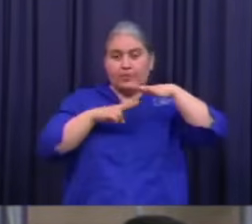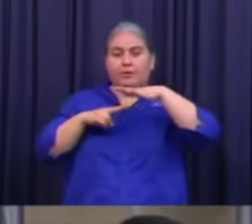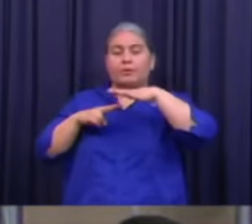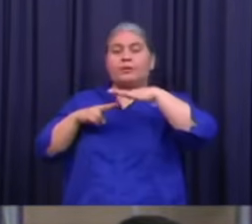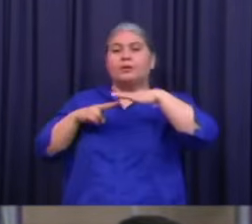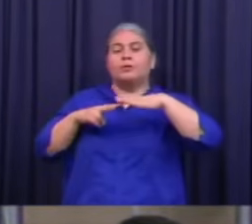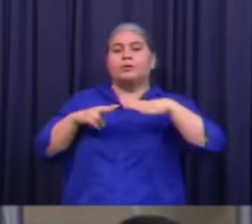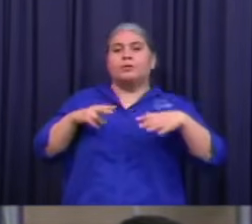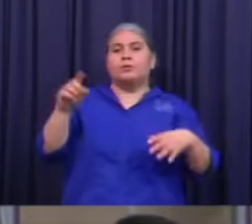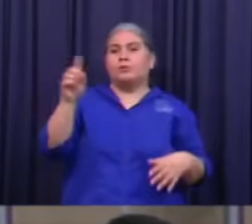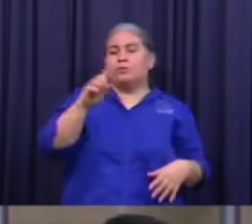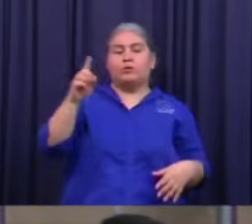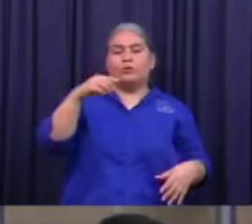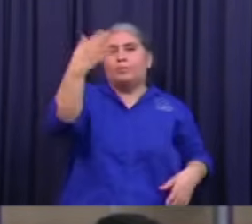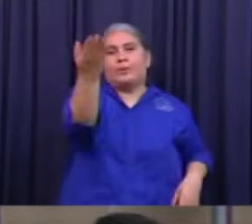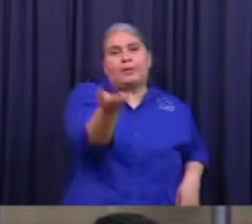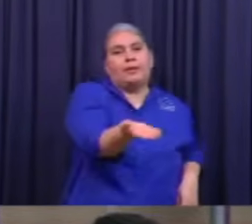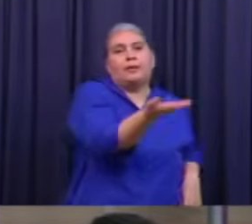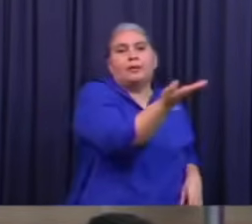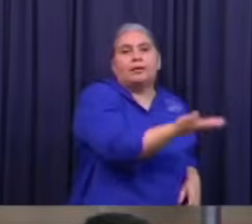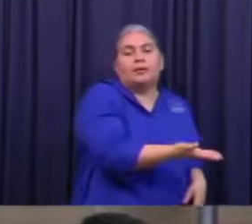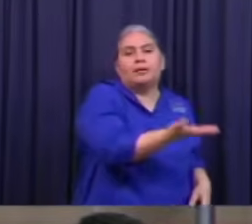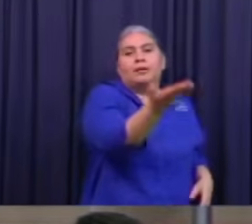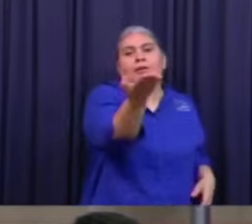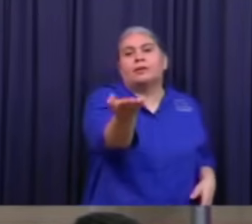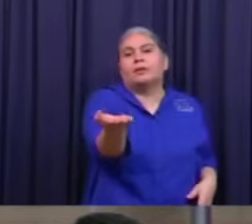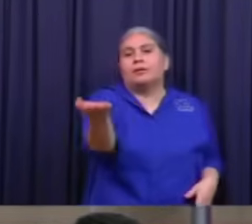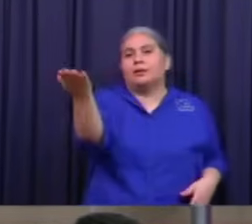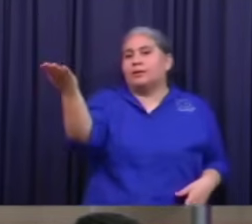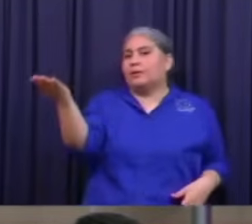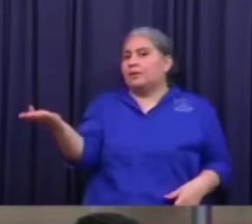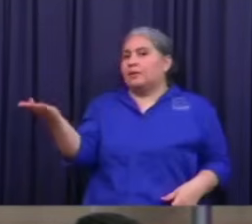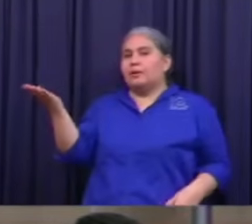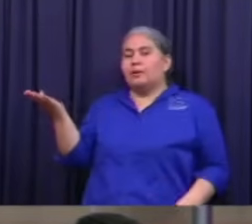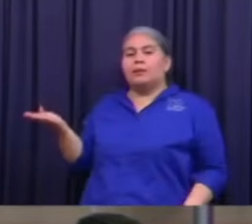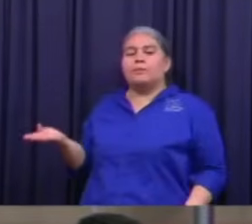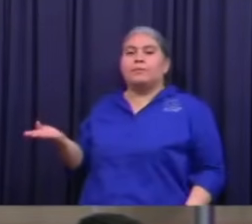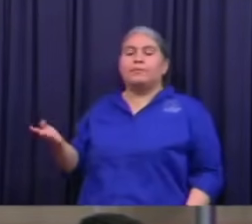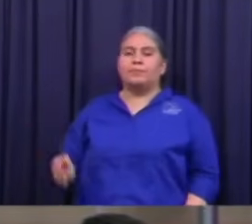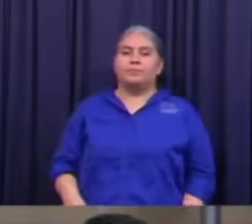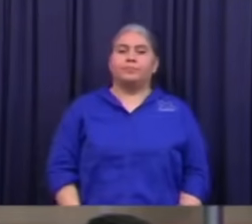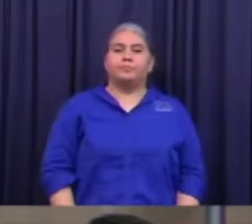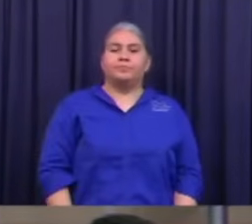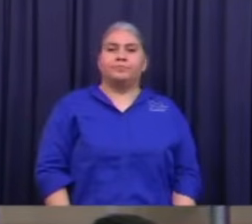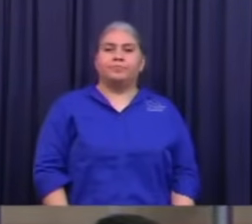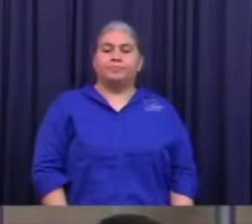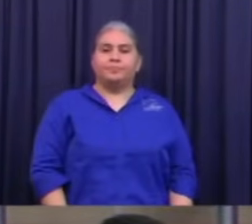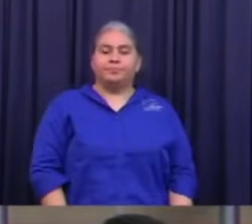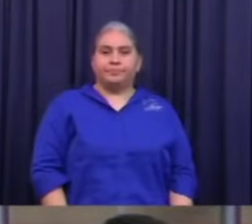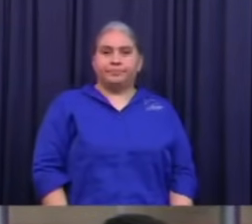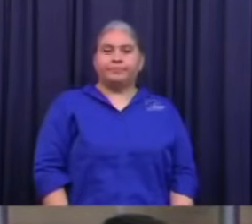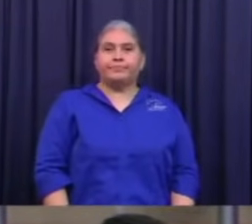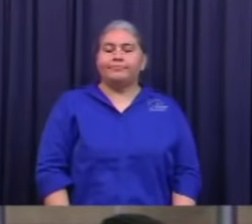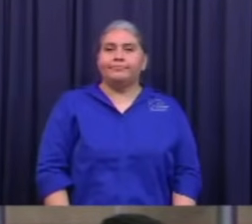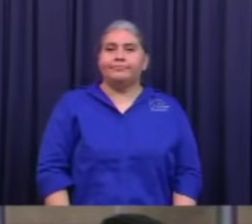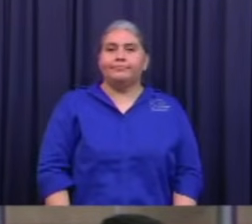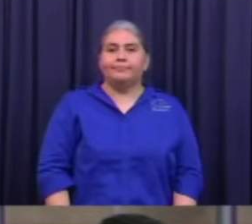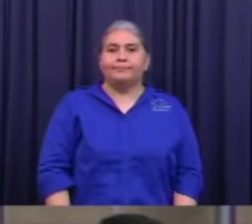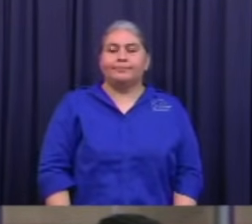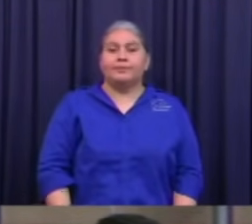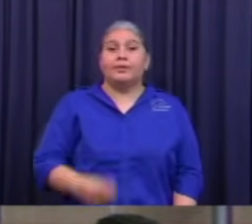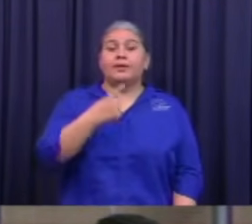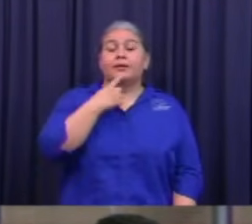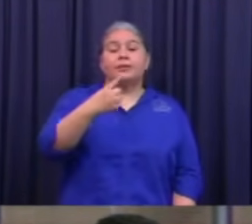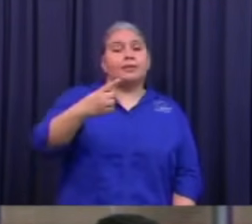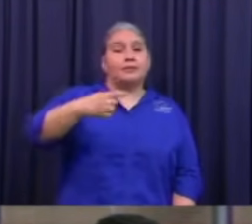qué andar bien imaginando cómo le vamos a sacar la plata a la gente a ver si usted poniendo un sentido ahí mande sus